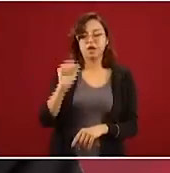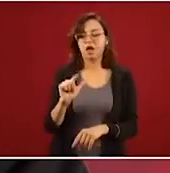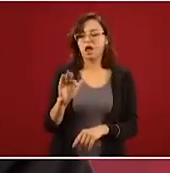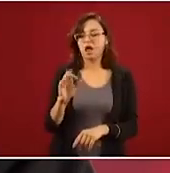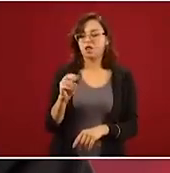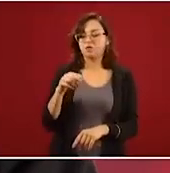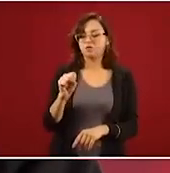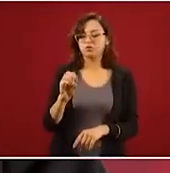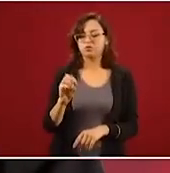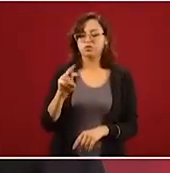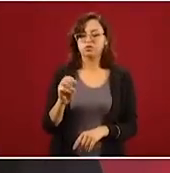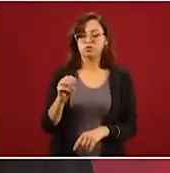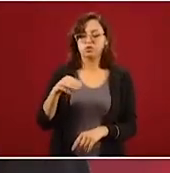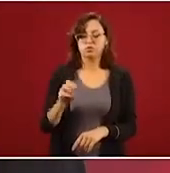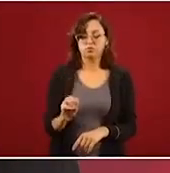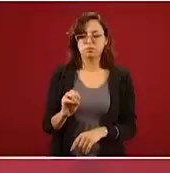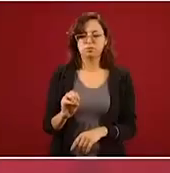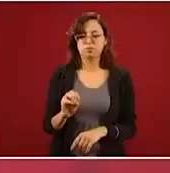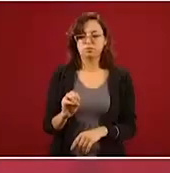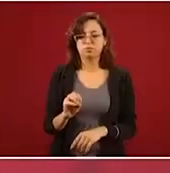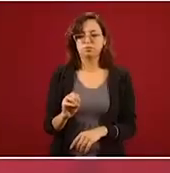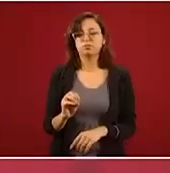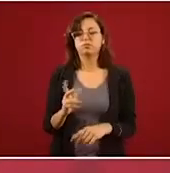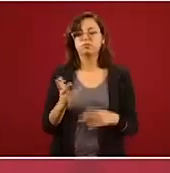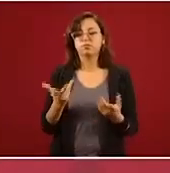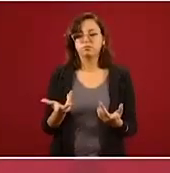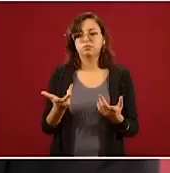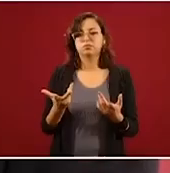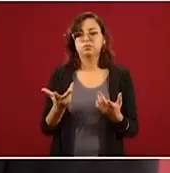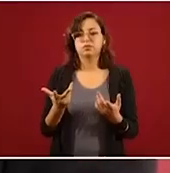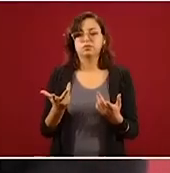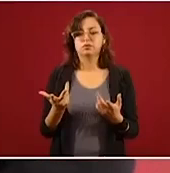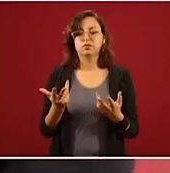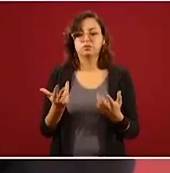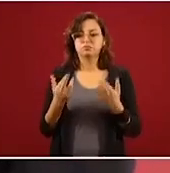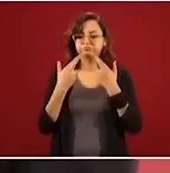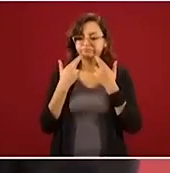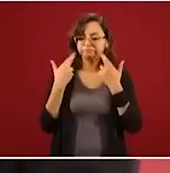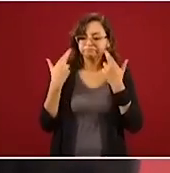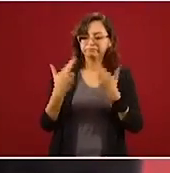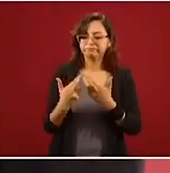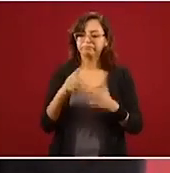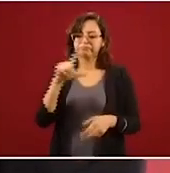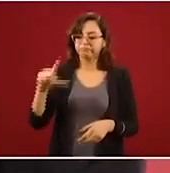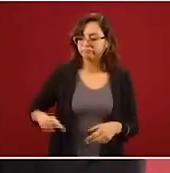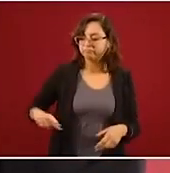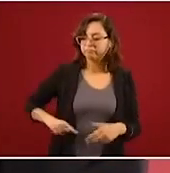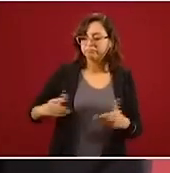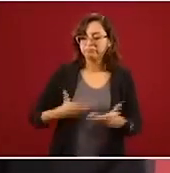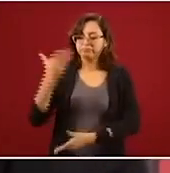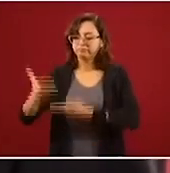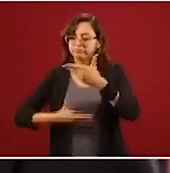Romo. Fue una reunión de todos los servidores públicos,